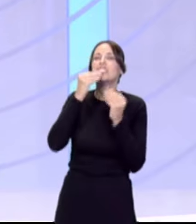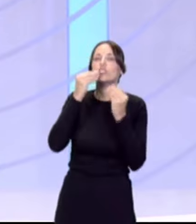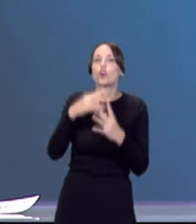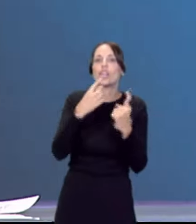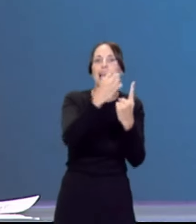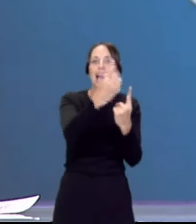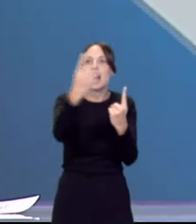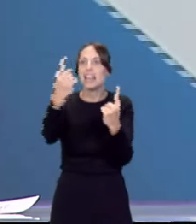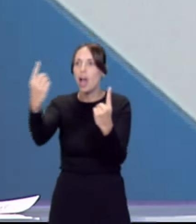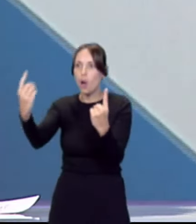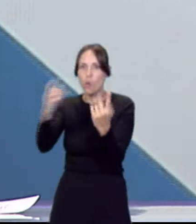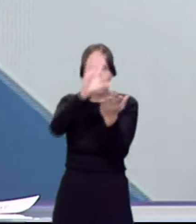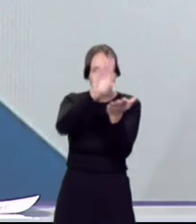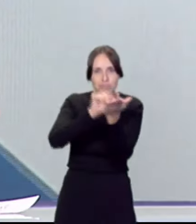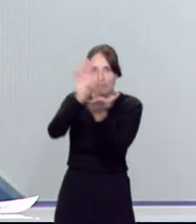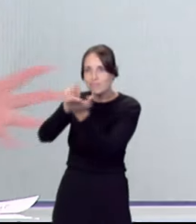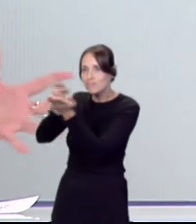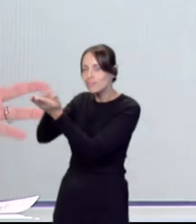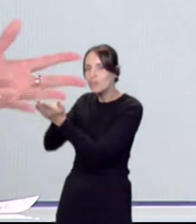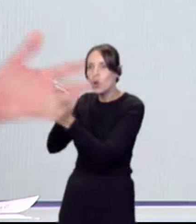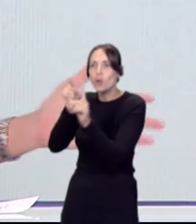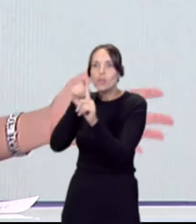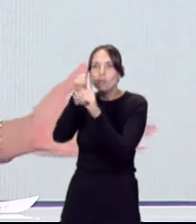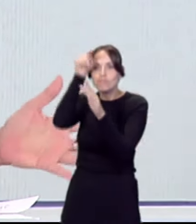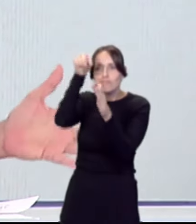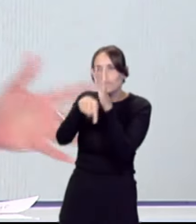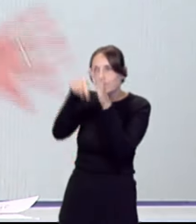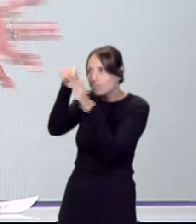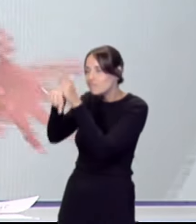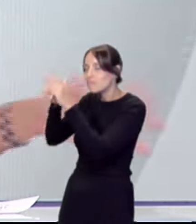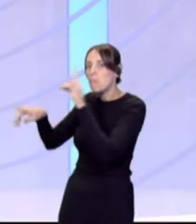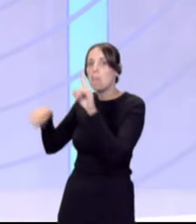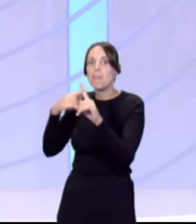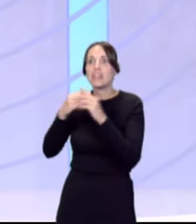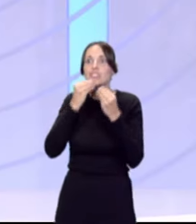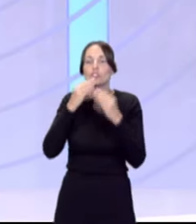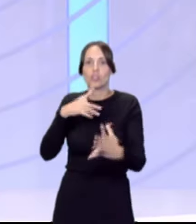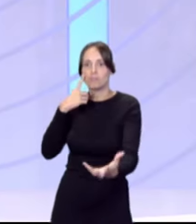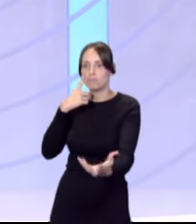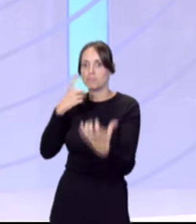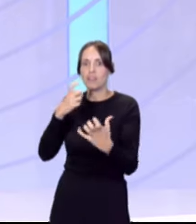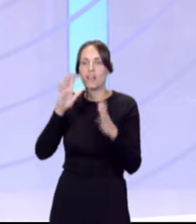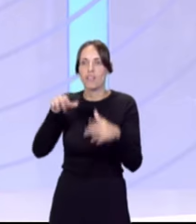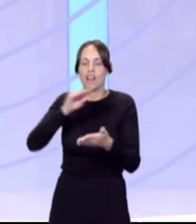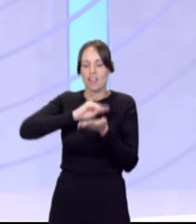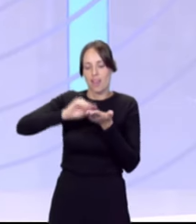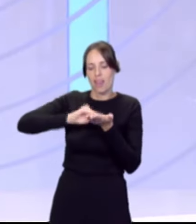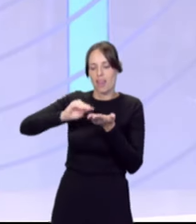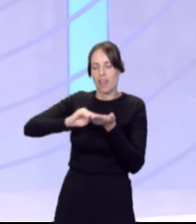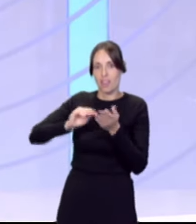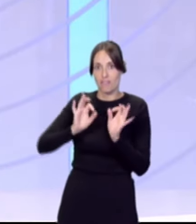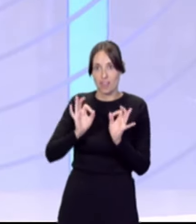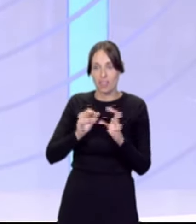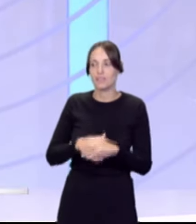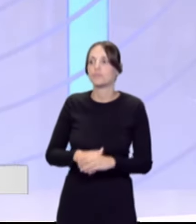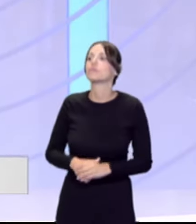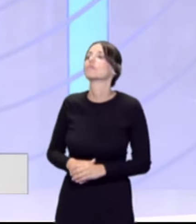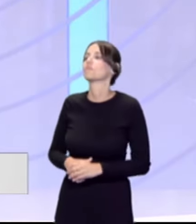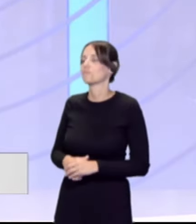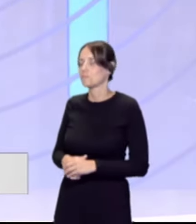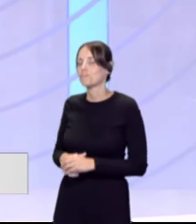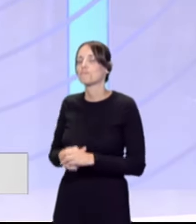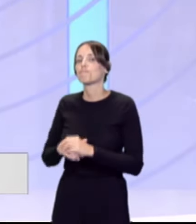tener claro pues cuál es la historia, que son tan llamativas y que te han al final calado en ese libro. Total, sí, se trata de 8 historias